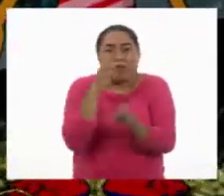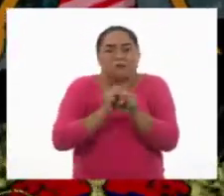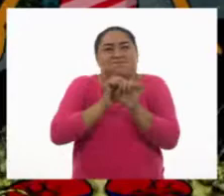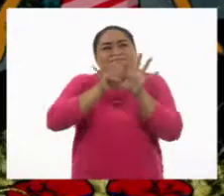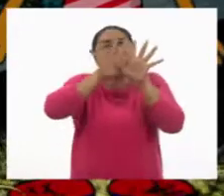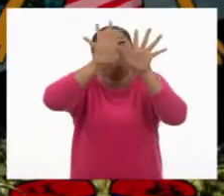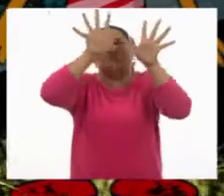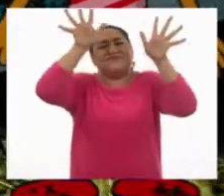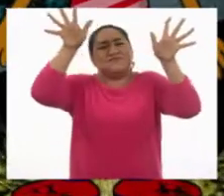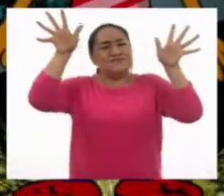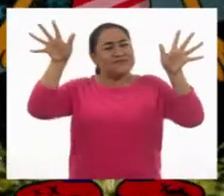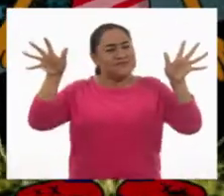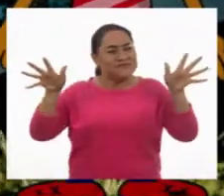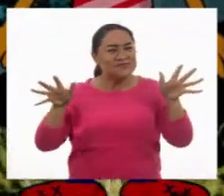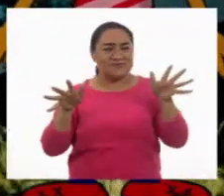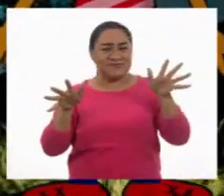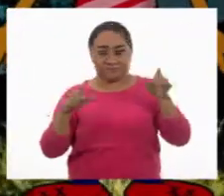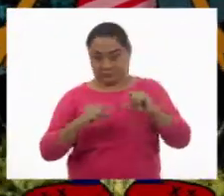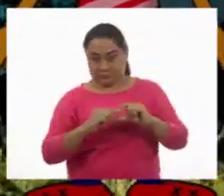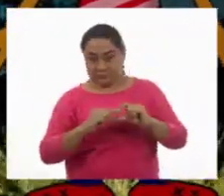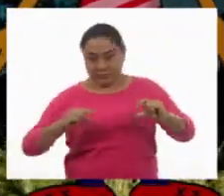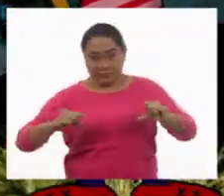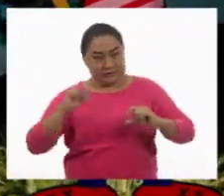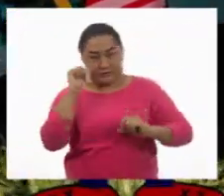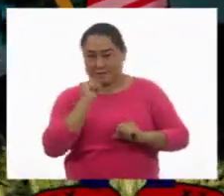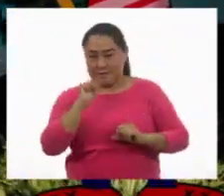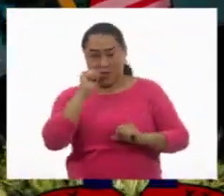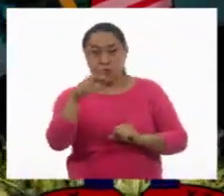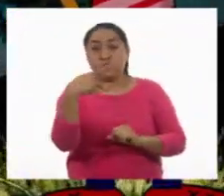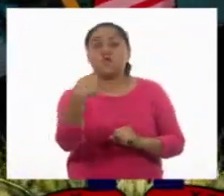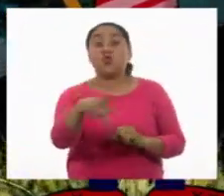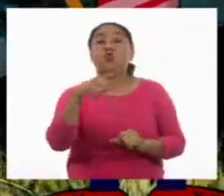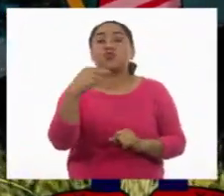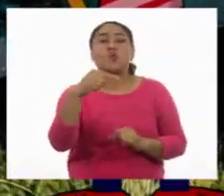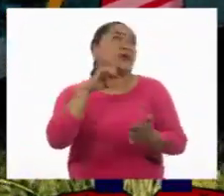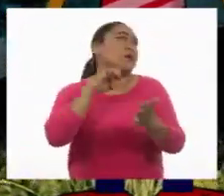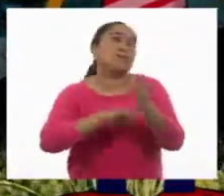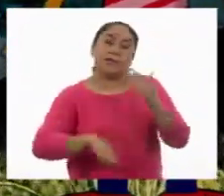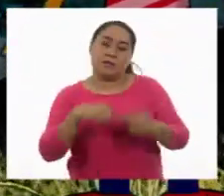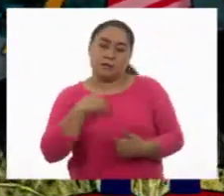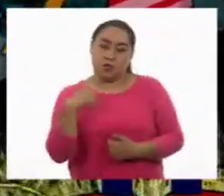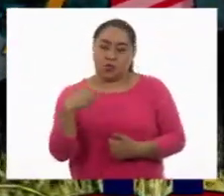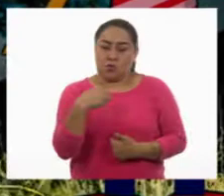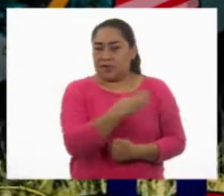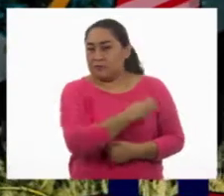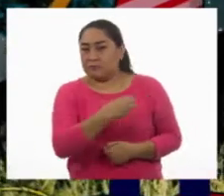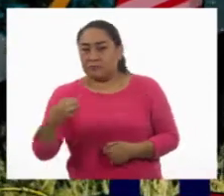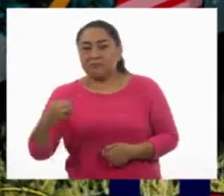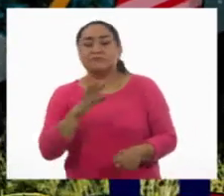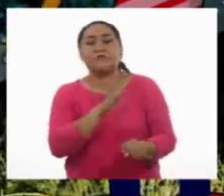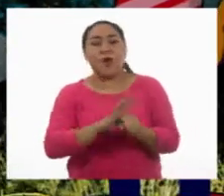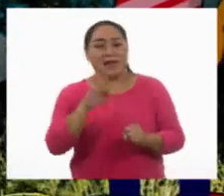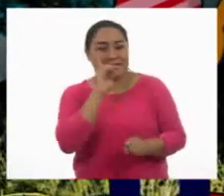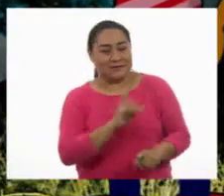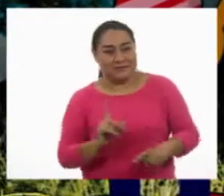frondoso árbol. Por ejemplo, mi nombre completo es